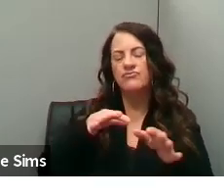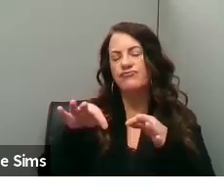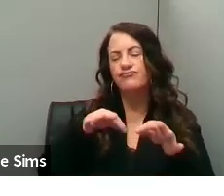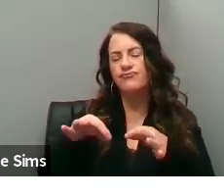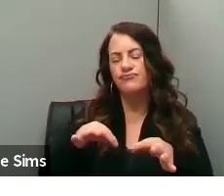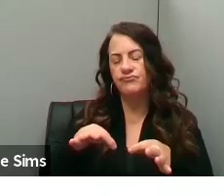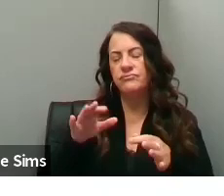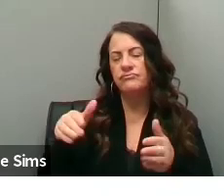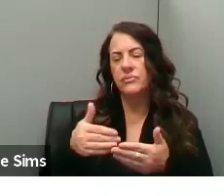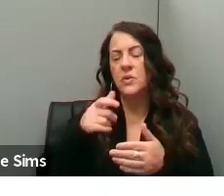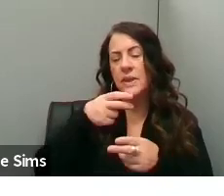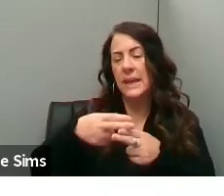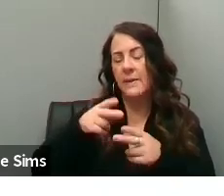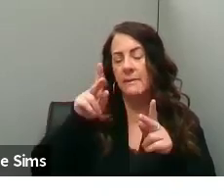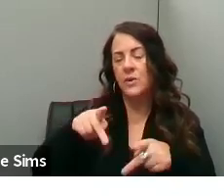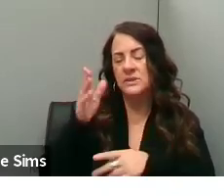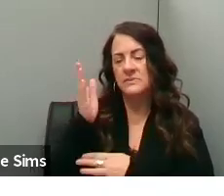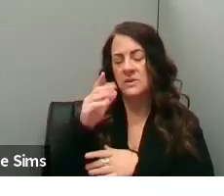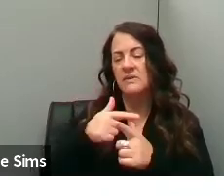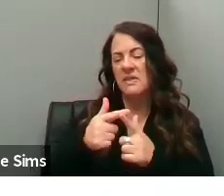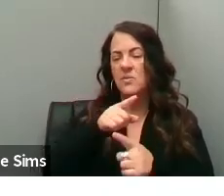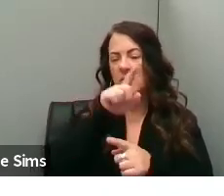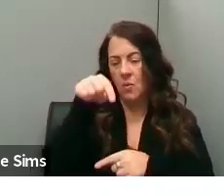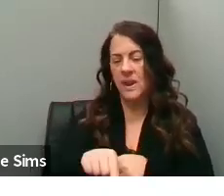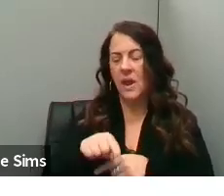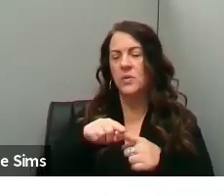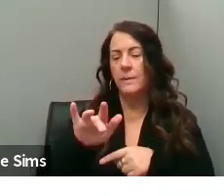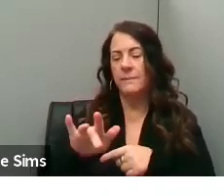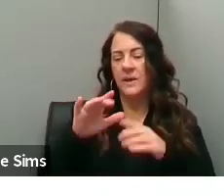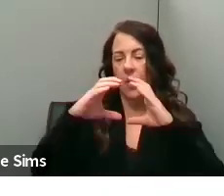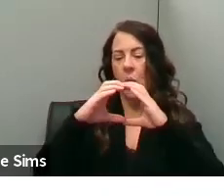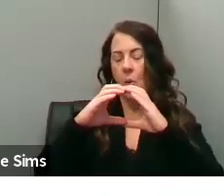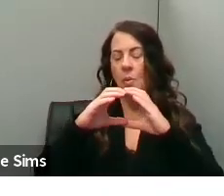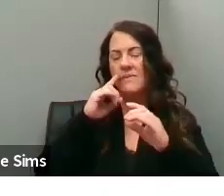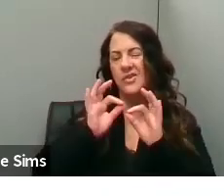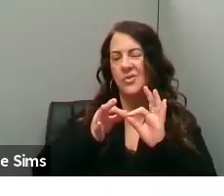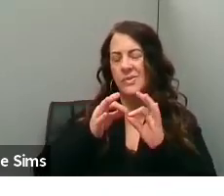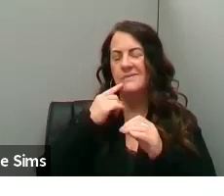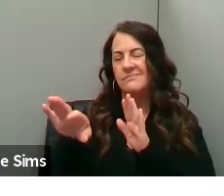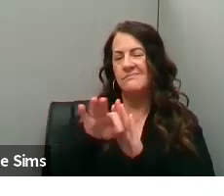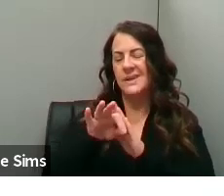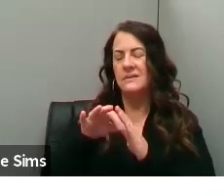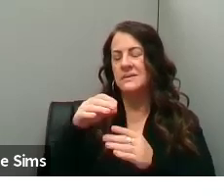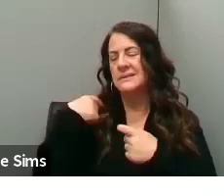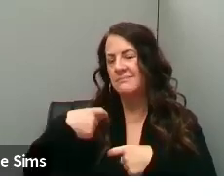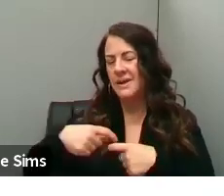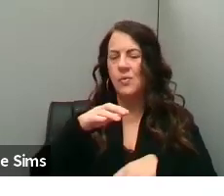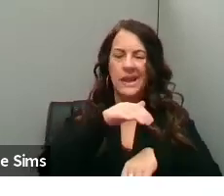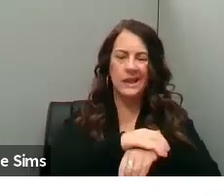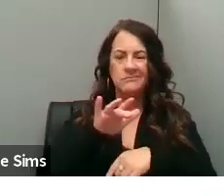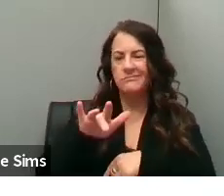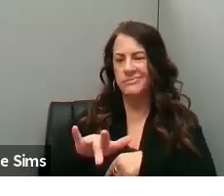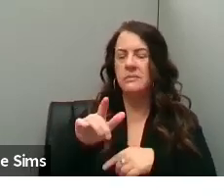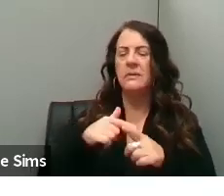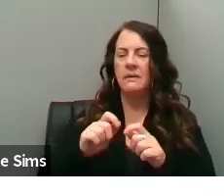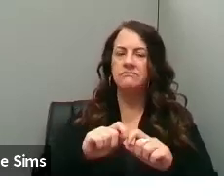su puntero de computador hacia el fondo de la pantalla. Debería haber una barra de navegación con un icono de un